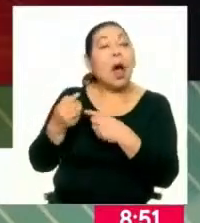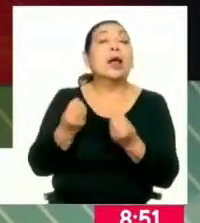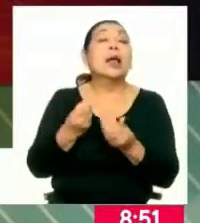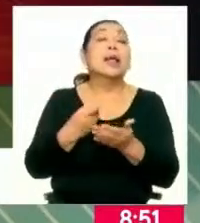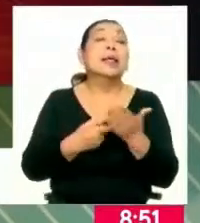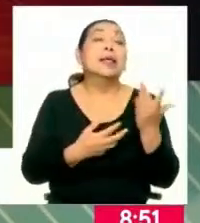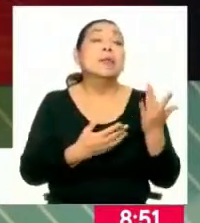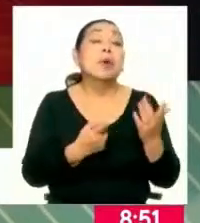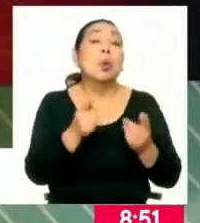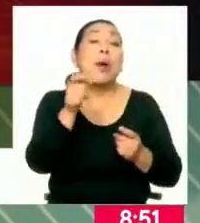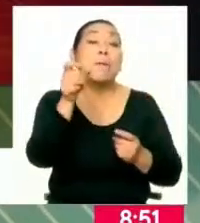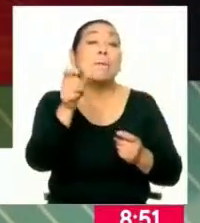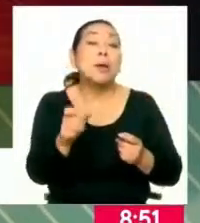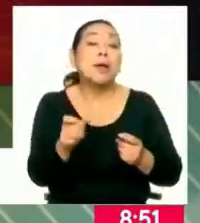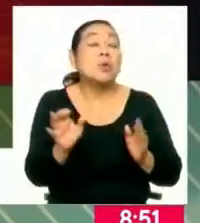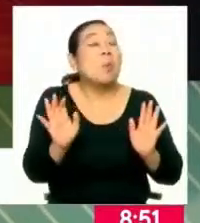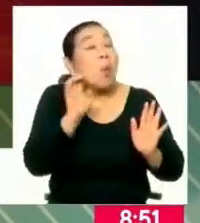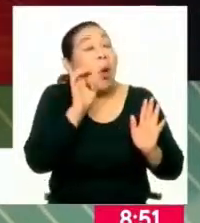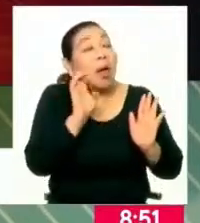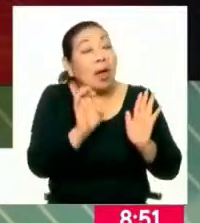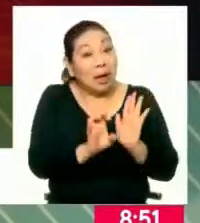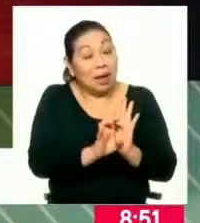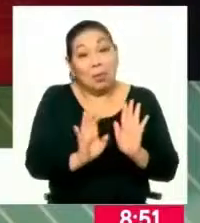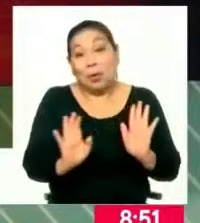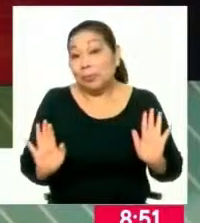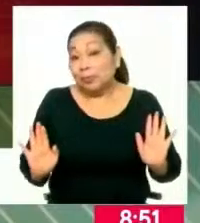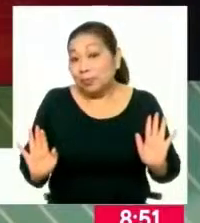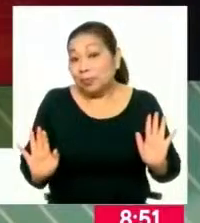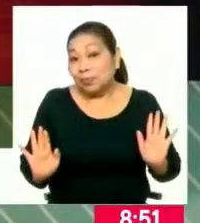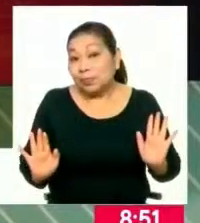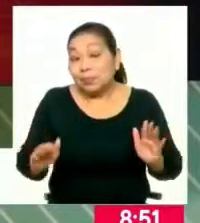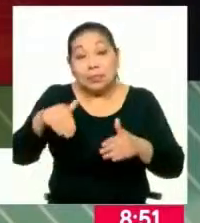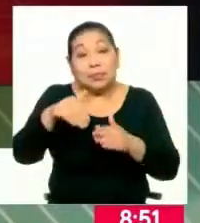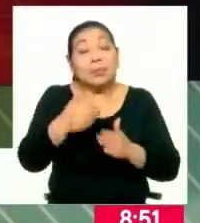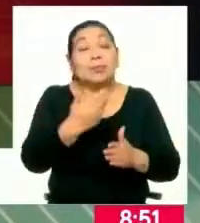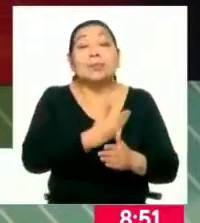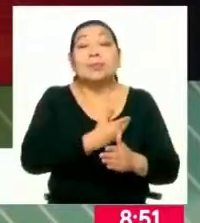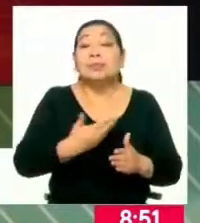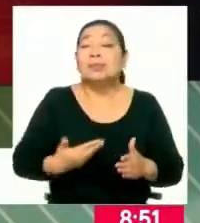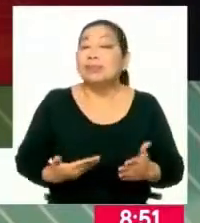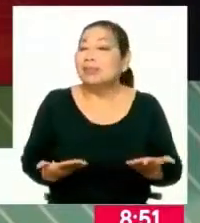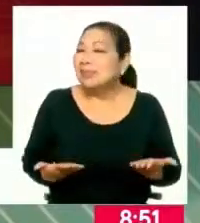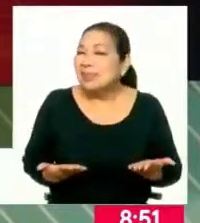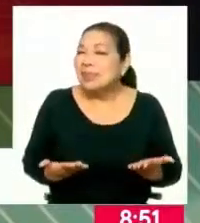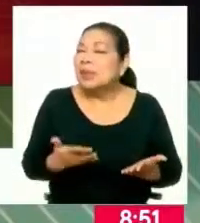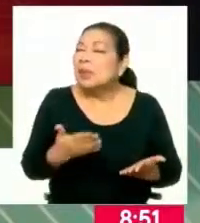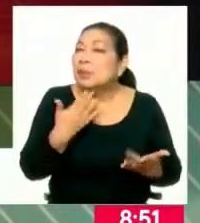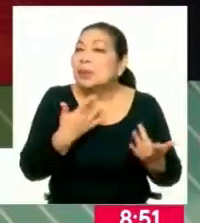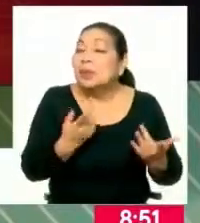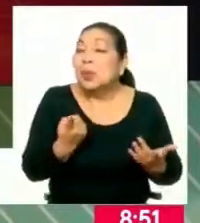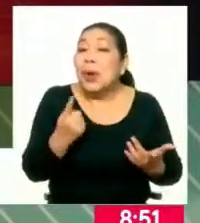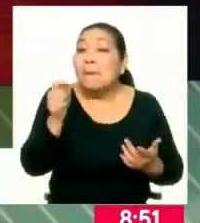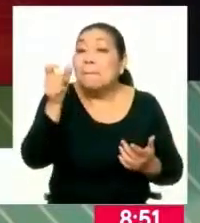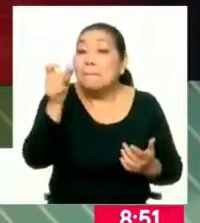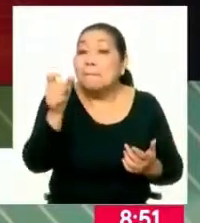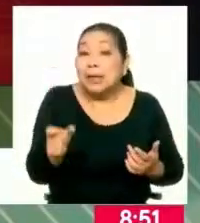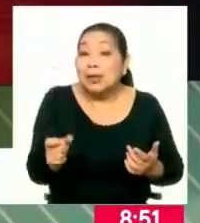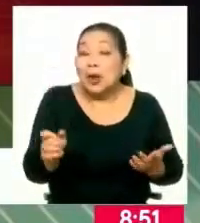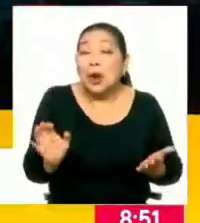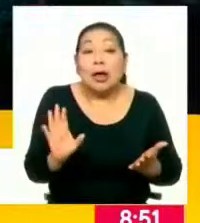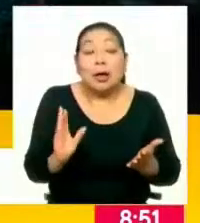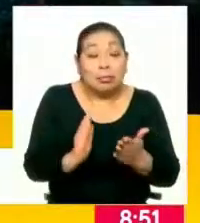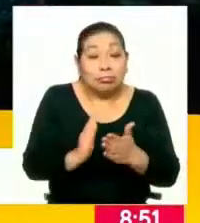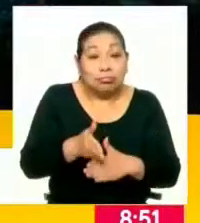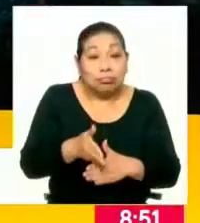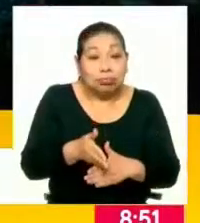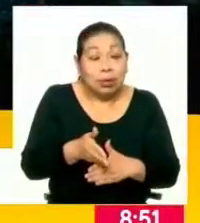podría esperarle a una persona en el supuesto, esperemos que no sea así, de solo una elección presidencial? Entonces, ¿qué le podría esperar a una persona que